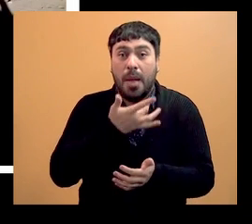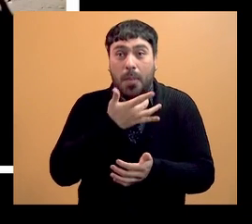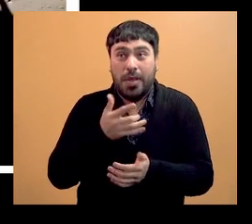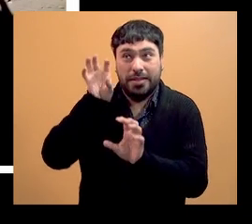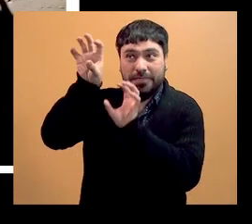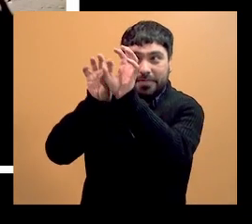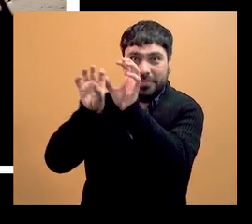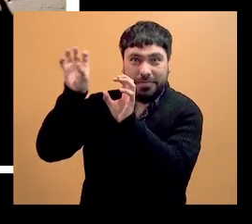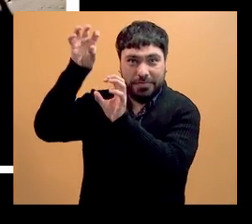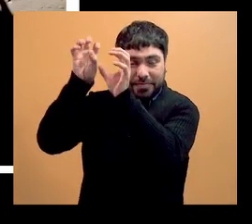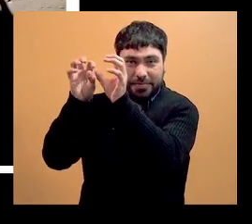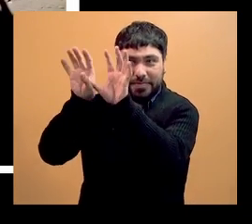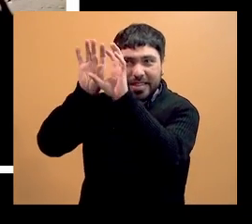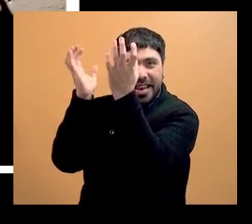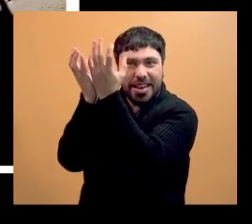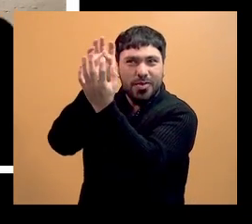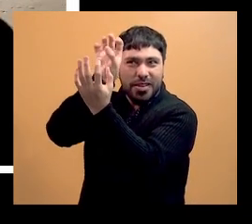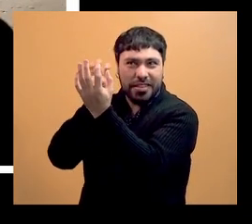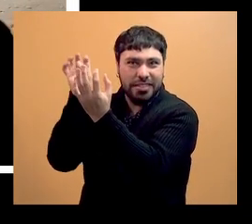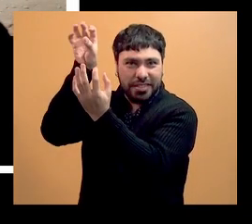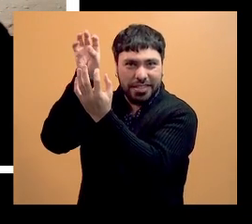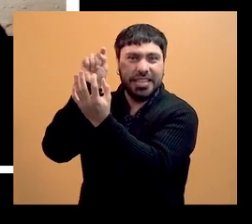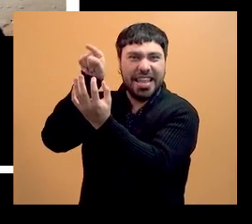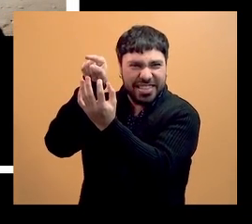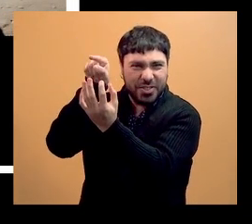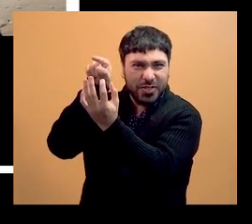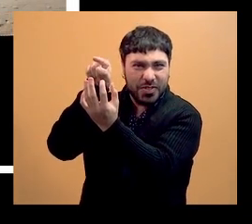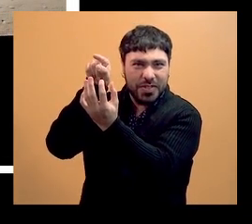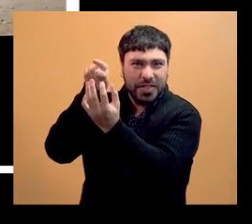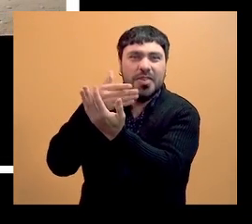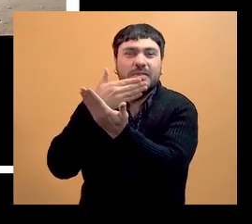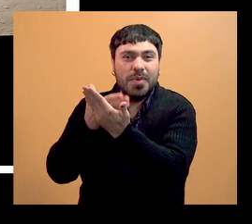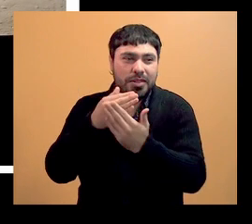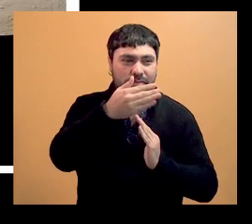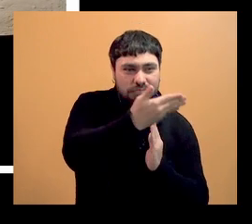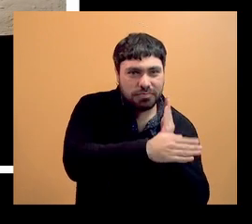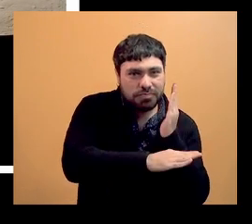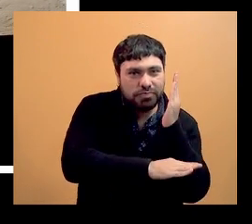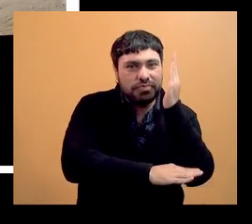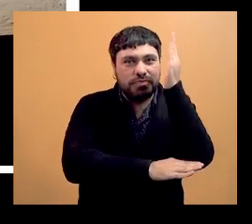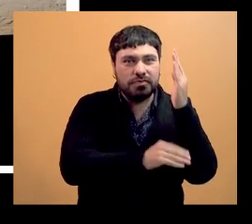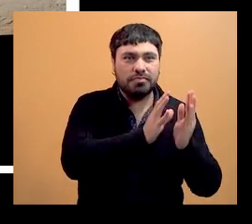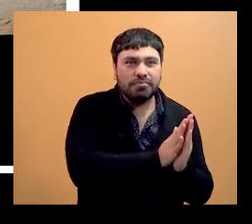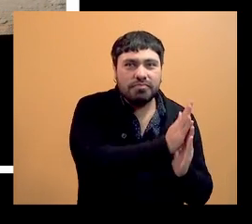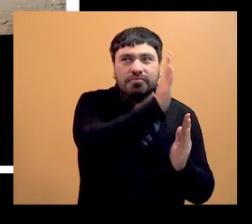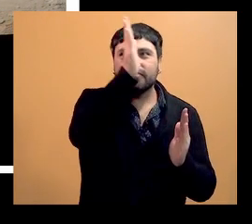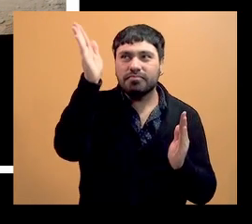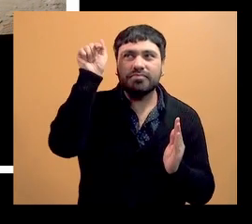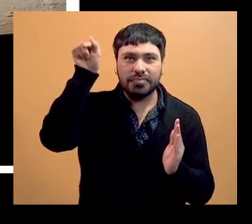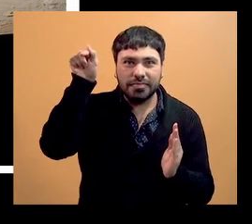tenemos hoy en día orbitando la Luna, pero aún así podemos ver claramente, incluso podemos seguir las huellas